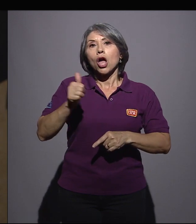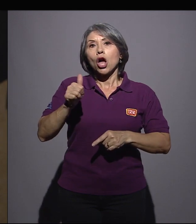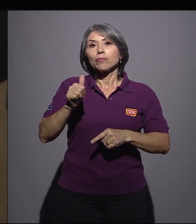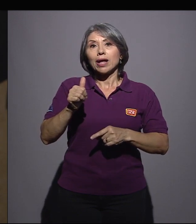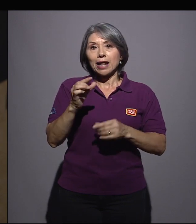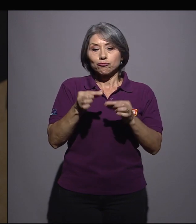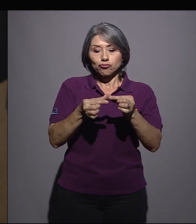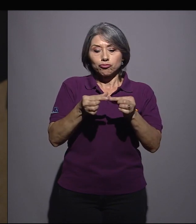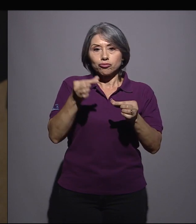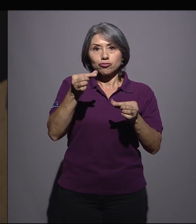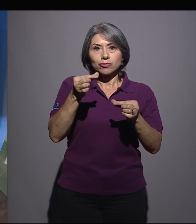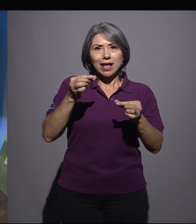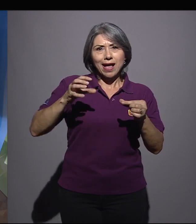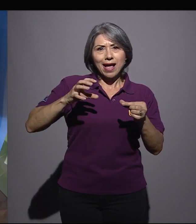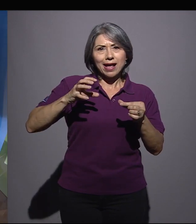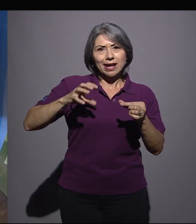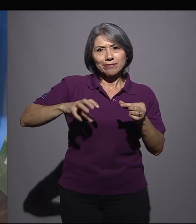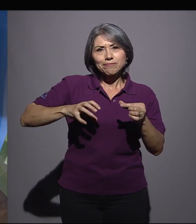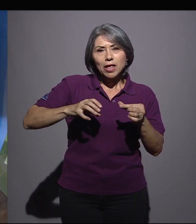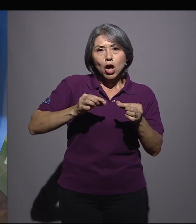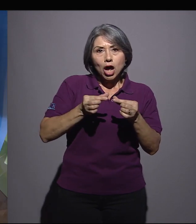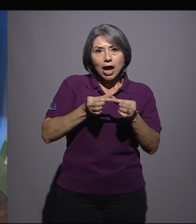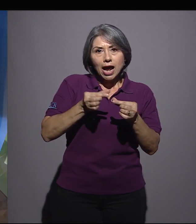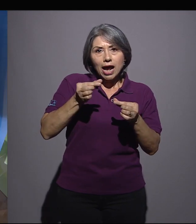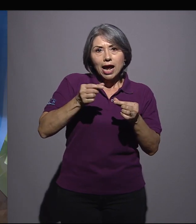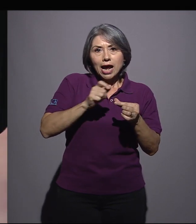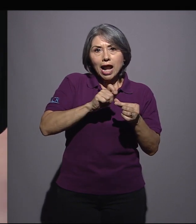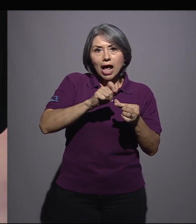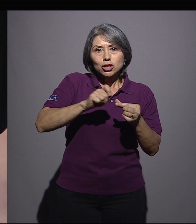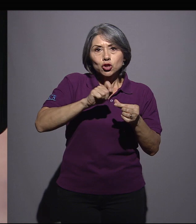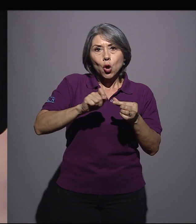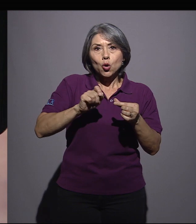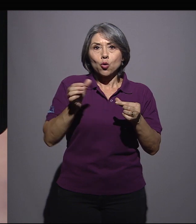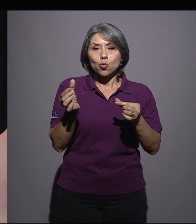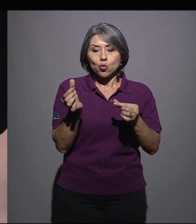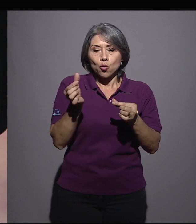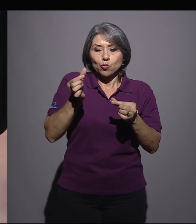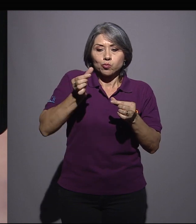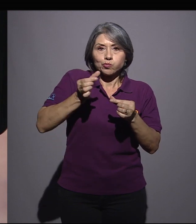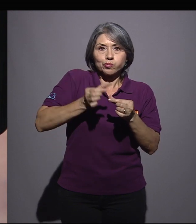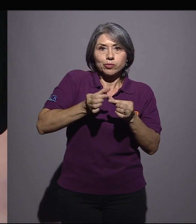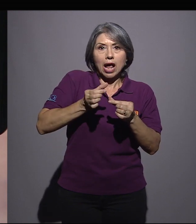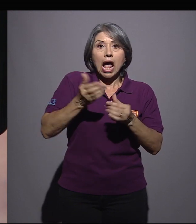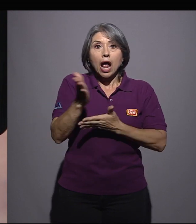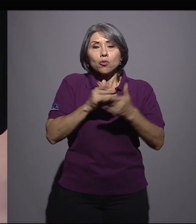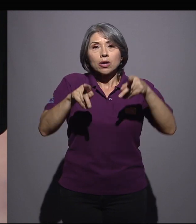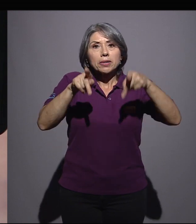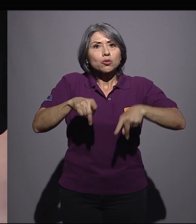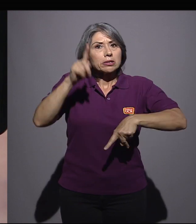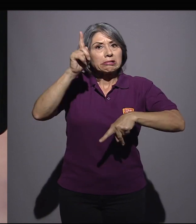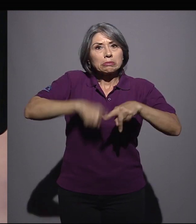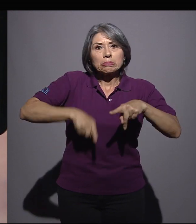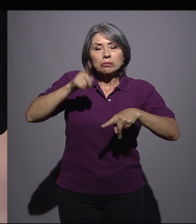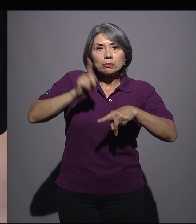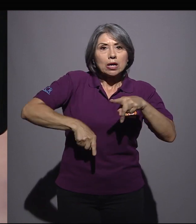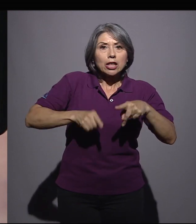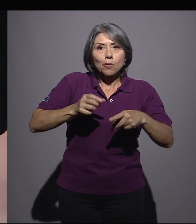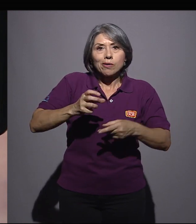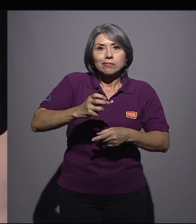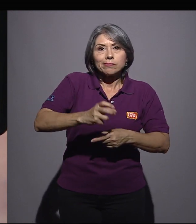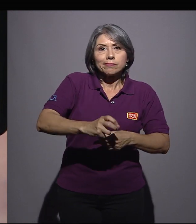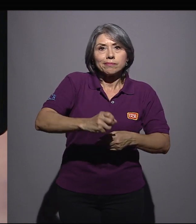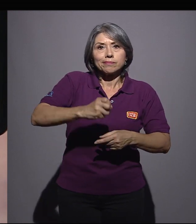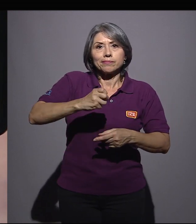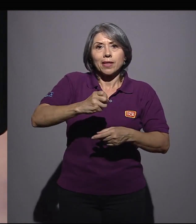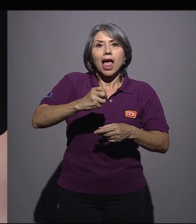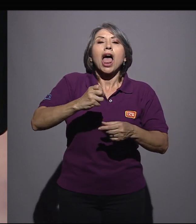que es cuando la persona tiene alguna dificultad en su mano, entonces se le coloca un cobertor grueso al crayón con el que se utiliza